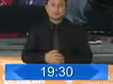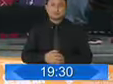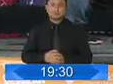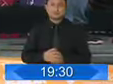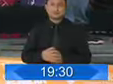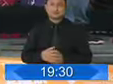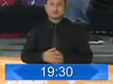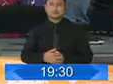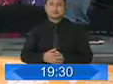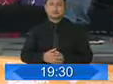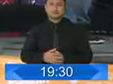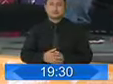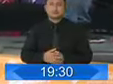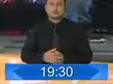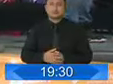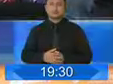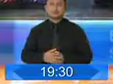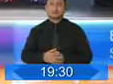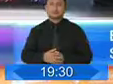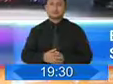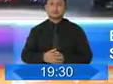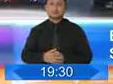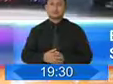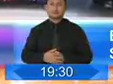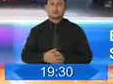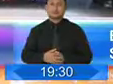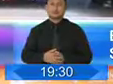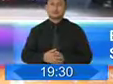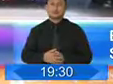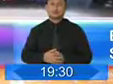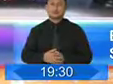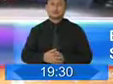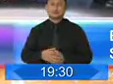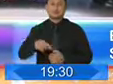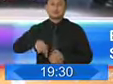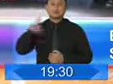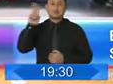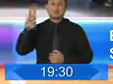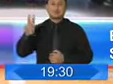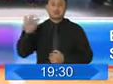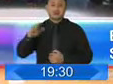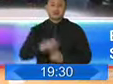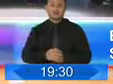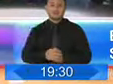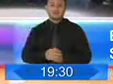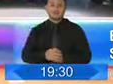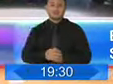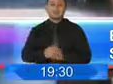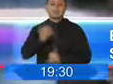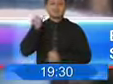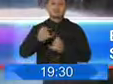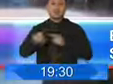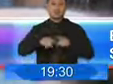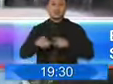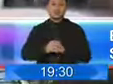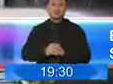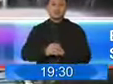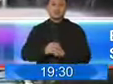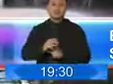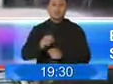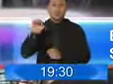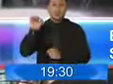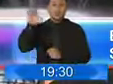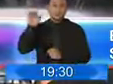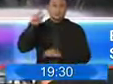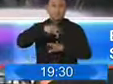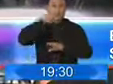Ya me está gustando más de lo normal, todo mi sentido. Este viernes se llevó a cabo la semifinal del Festival Suena Pichincha. Este contó